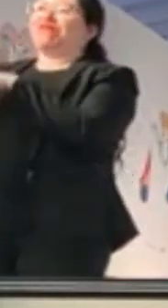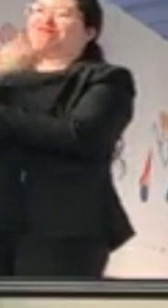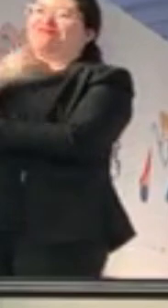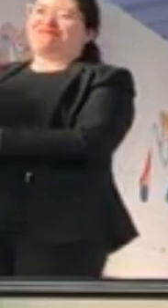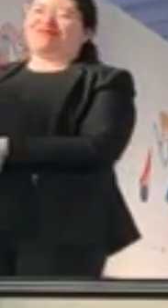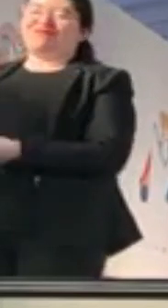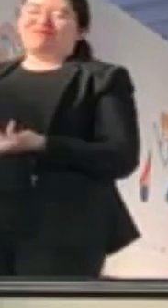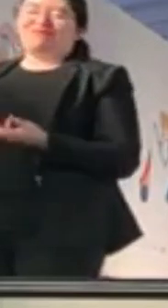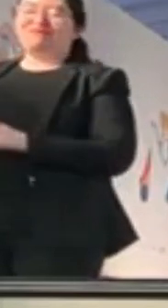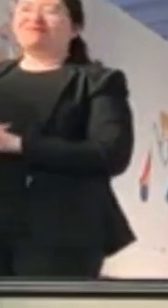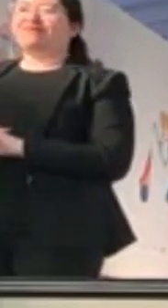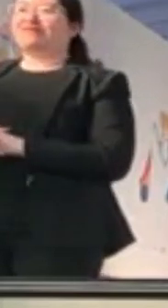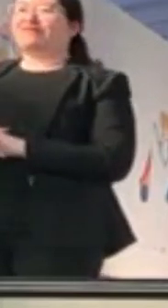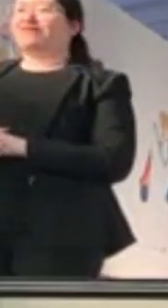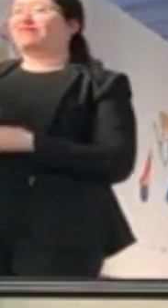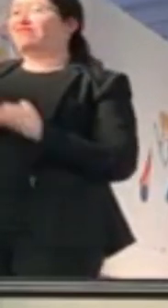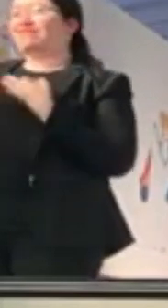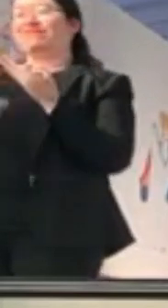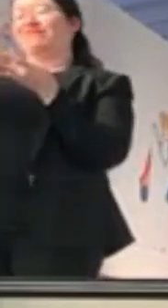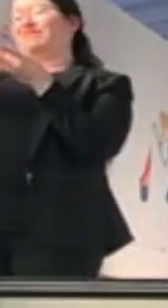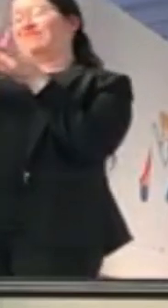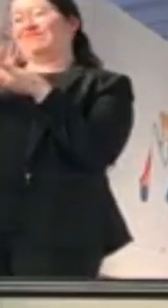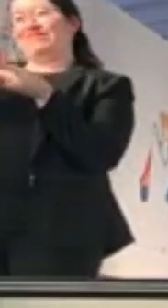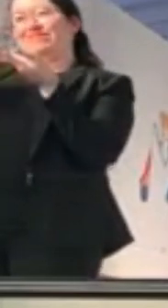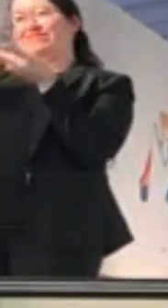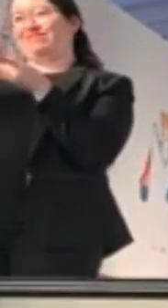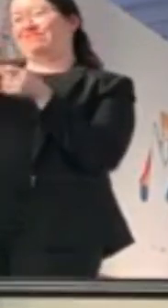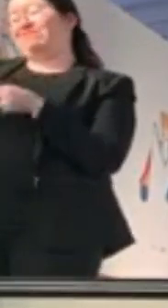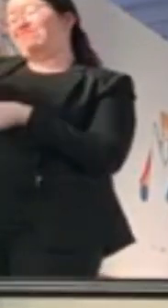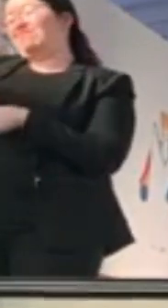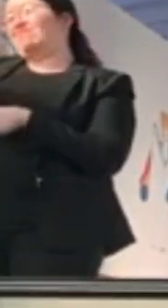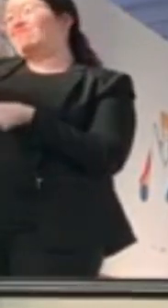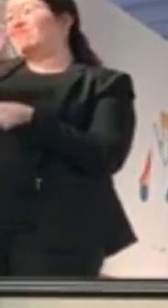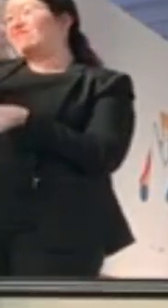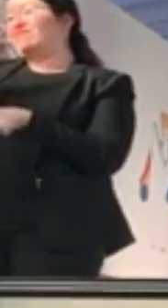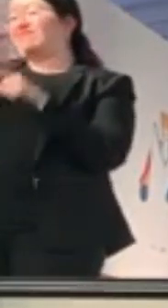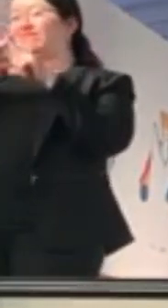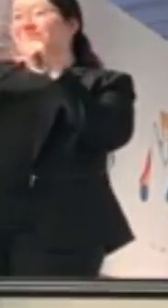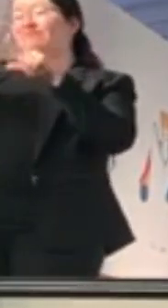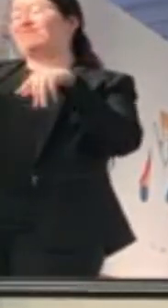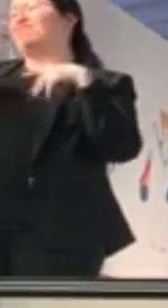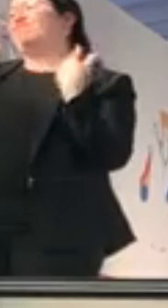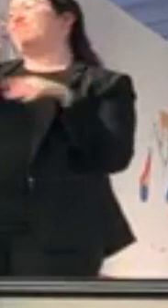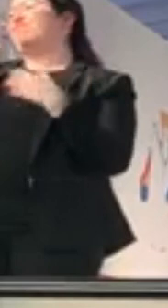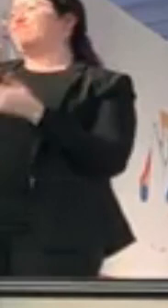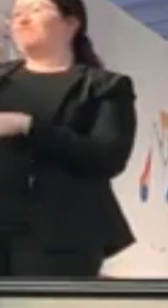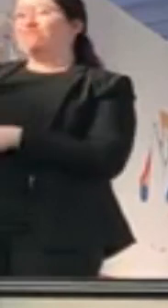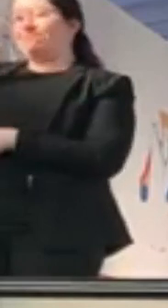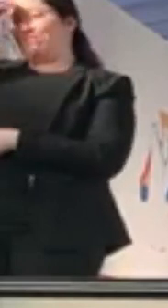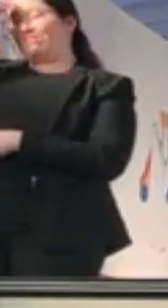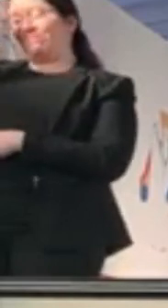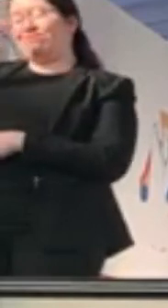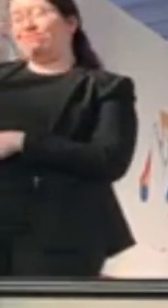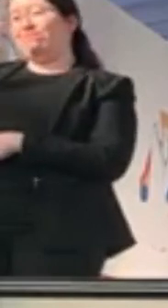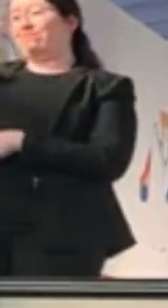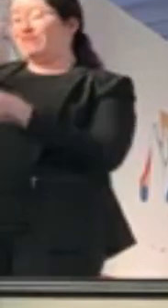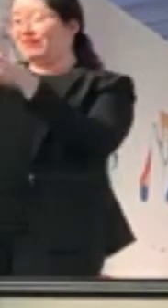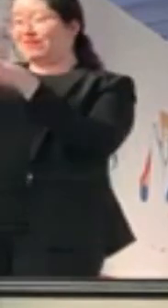la República, con todos los males que eso implicaron para la patria. Yo no me alargaría más, la verdad es